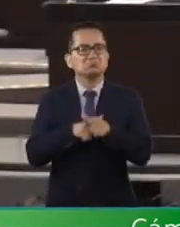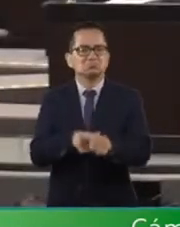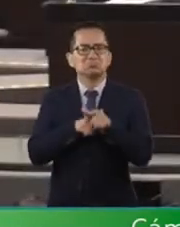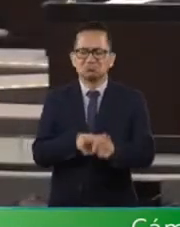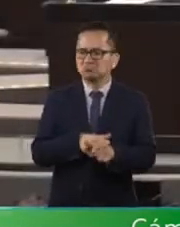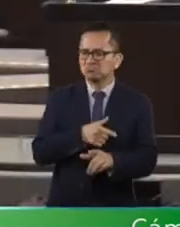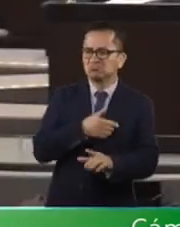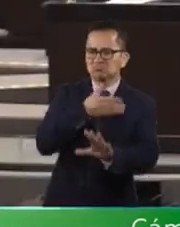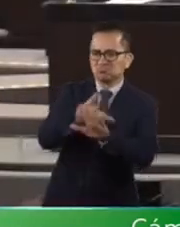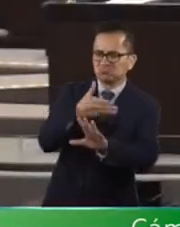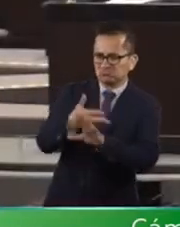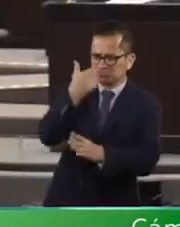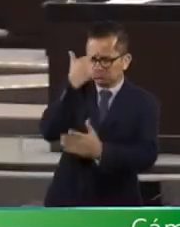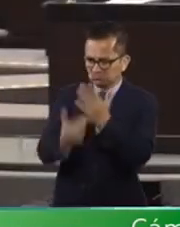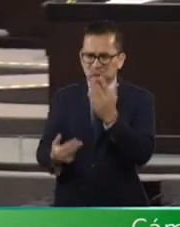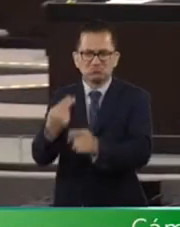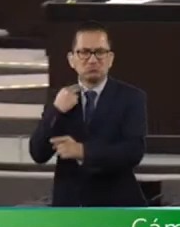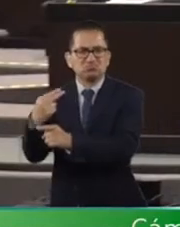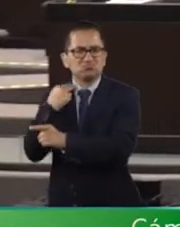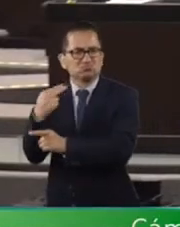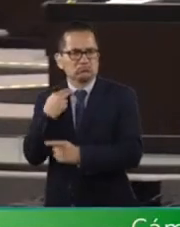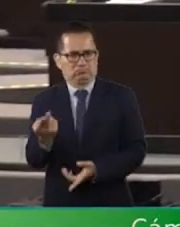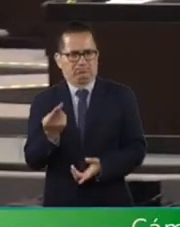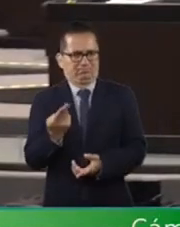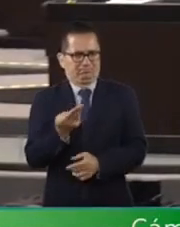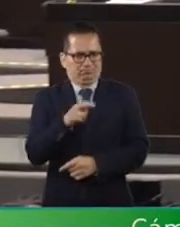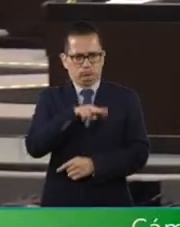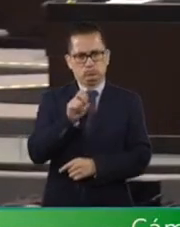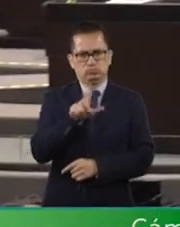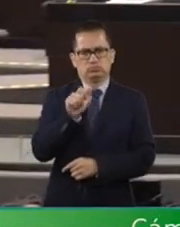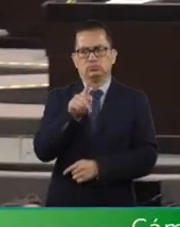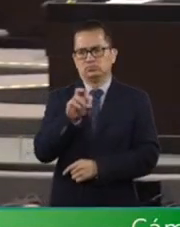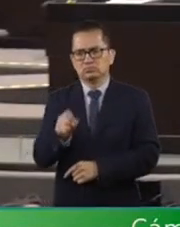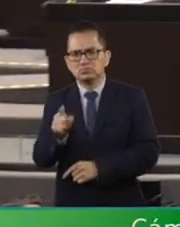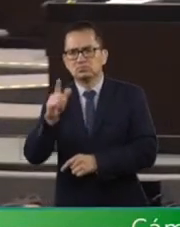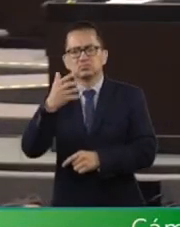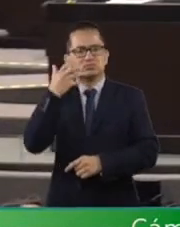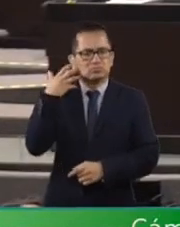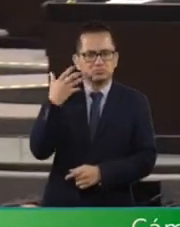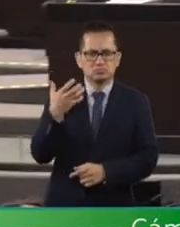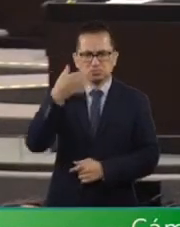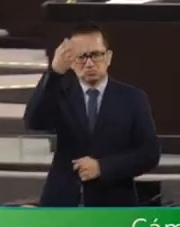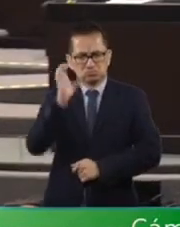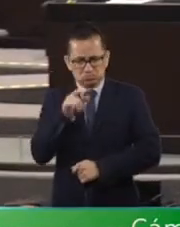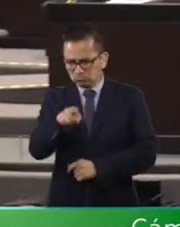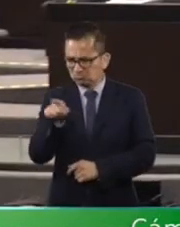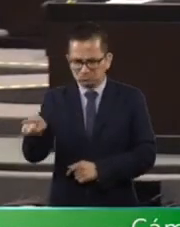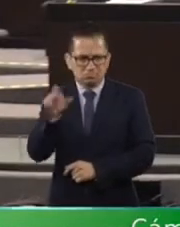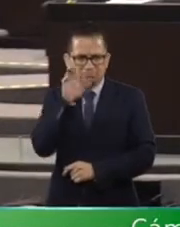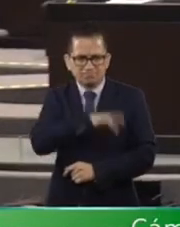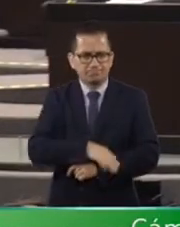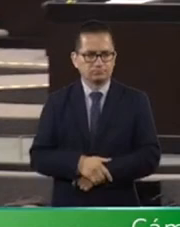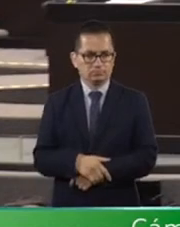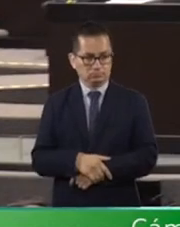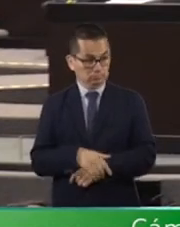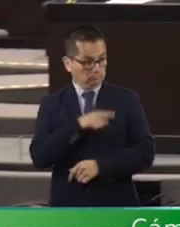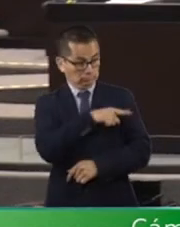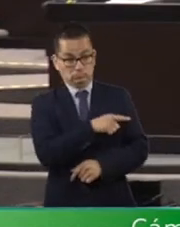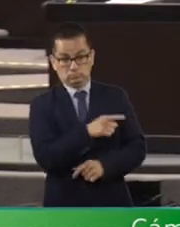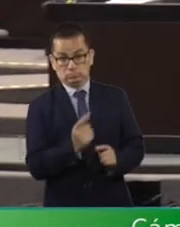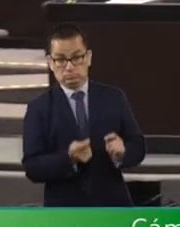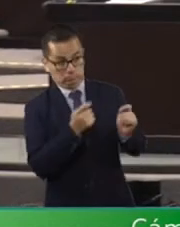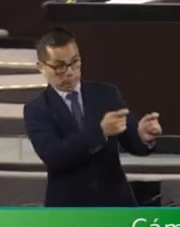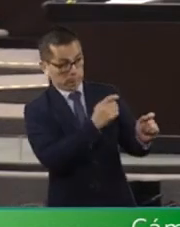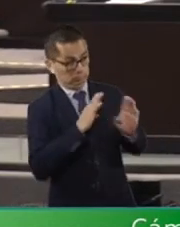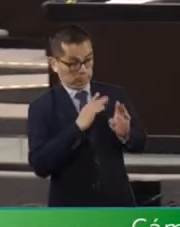Nuevo Laredo, León y Culiacán. Involucrar a las Fuerzas Armadas en tareas como el control migratorio también